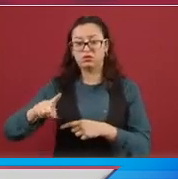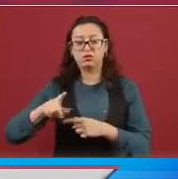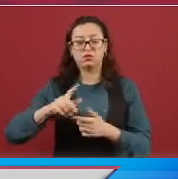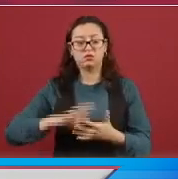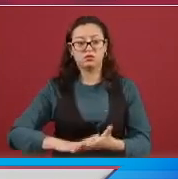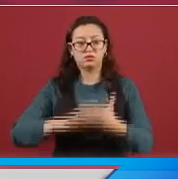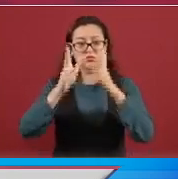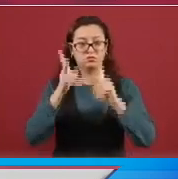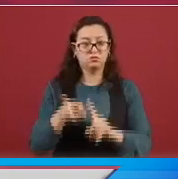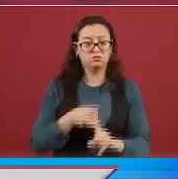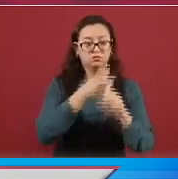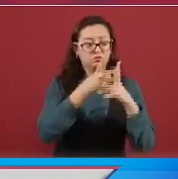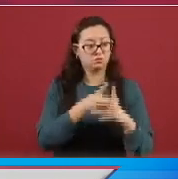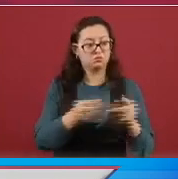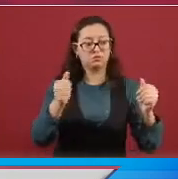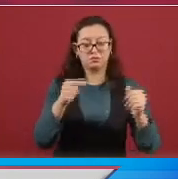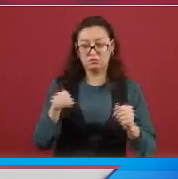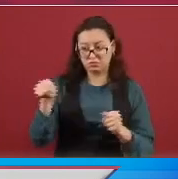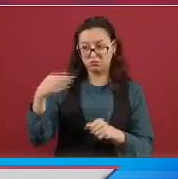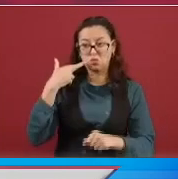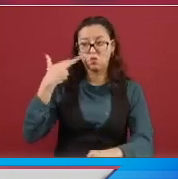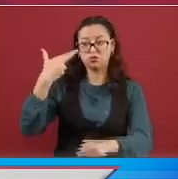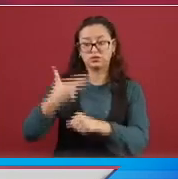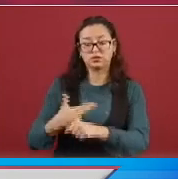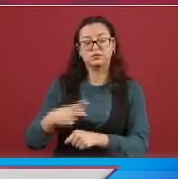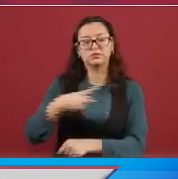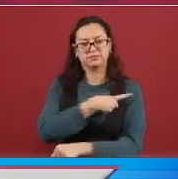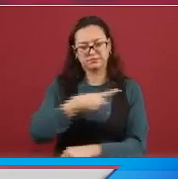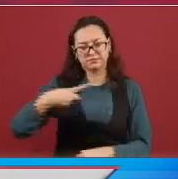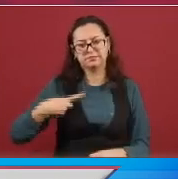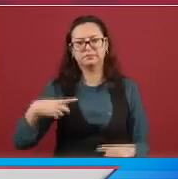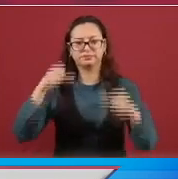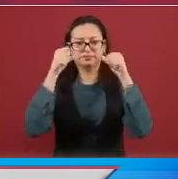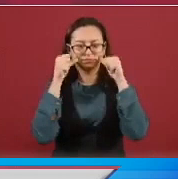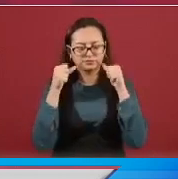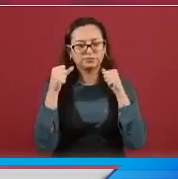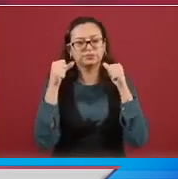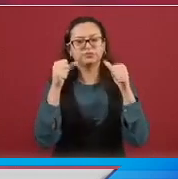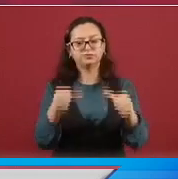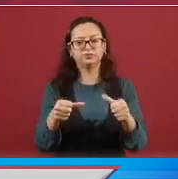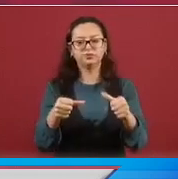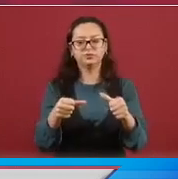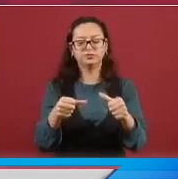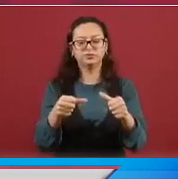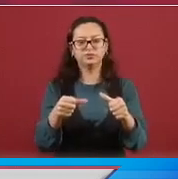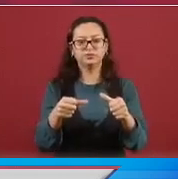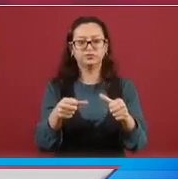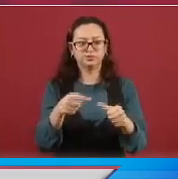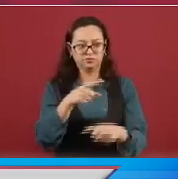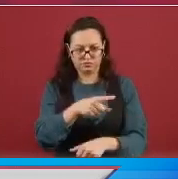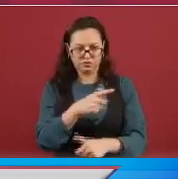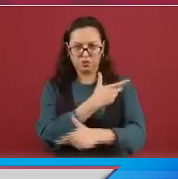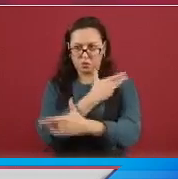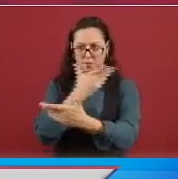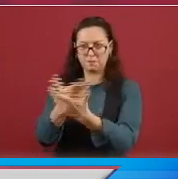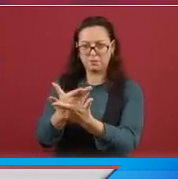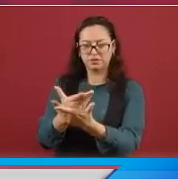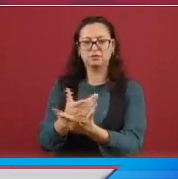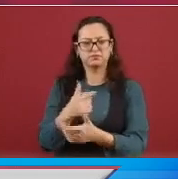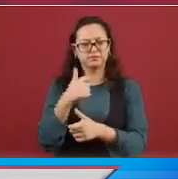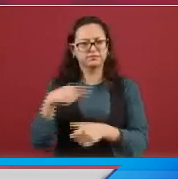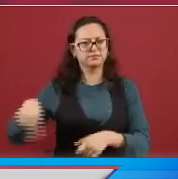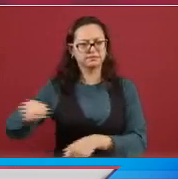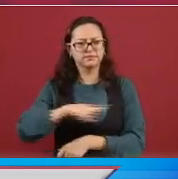violencia, desaparecidos, tiene que hacerse cargo. El gobierno dará continuidad a las investigaciones de crímenes ocurridos en las